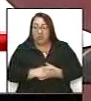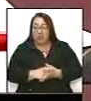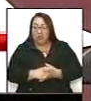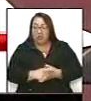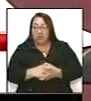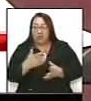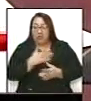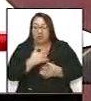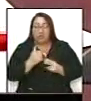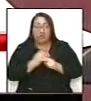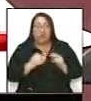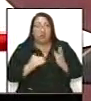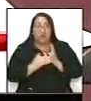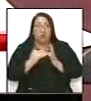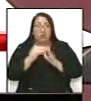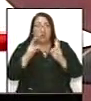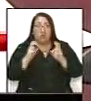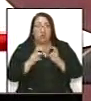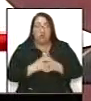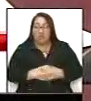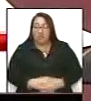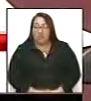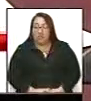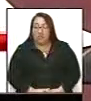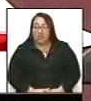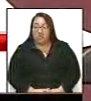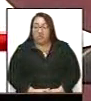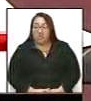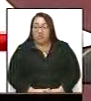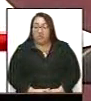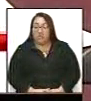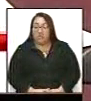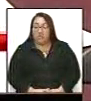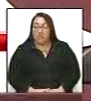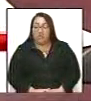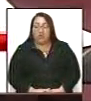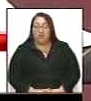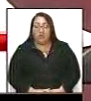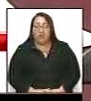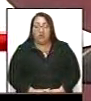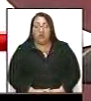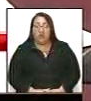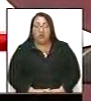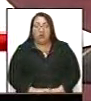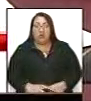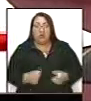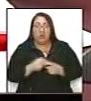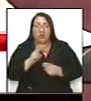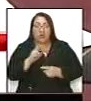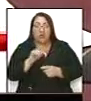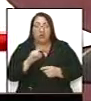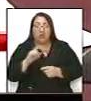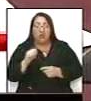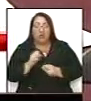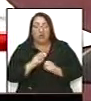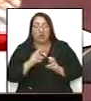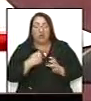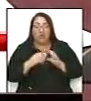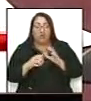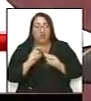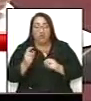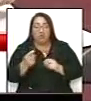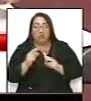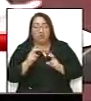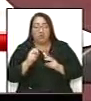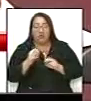una jerarquización de los temas. Y eso es parte de la metodología. Y el congresista Violeta ha sido claro. Se debe discutir primero los